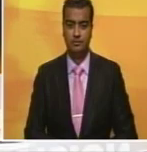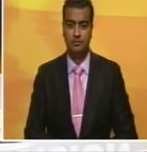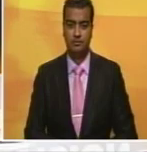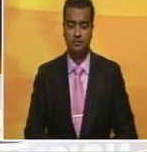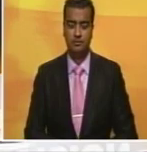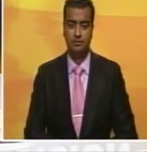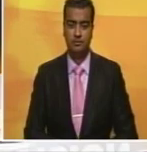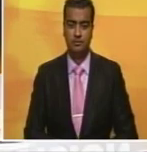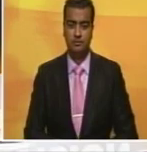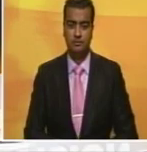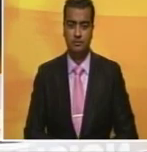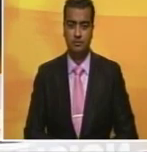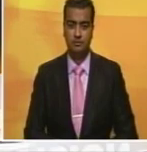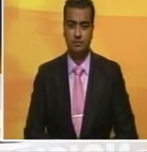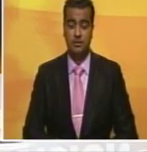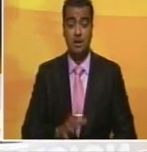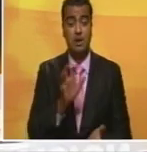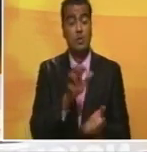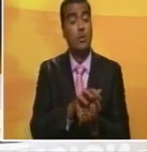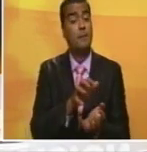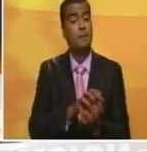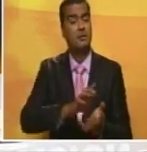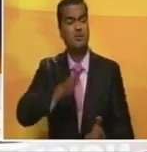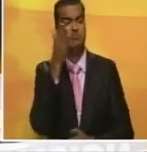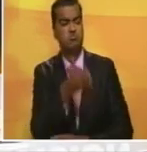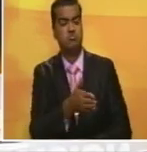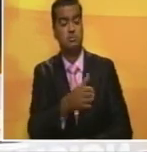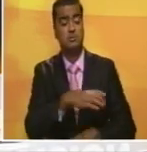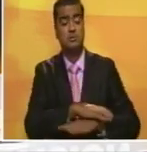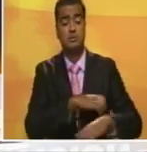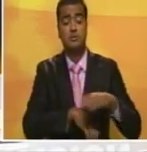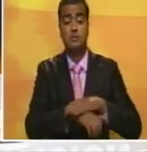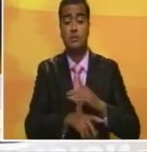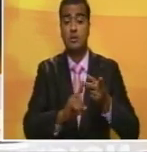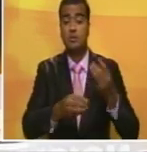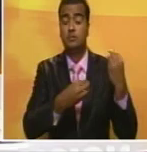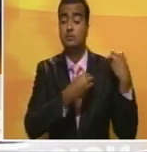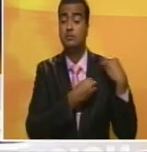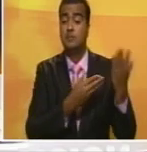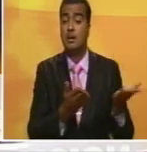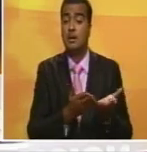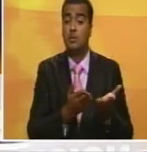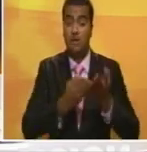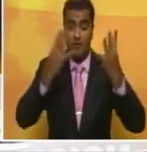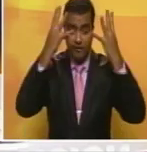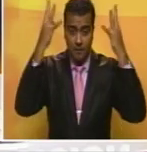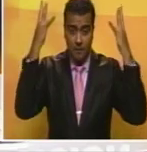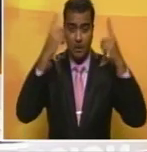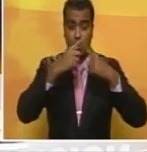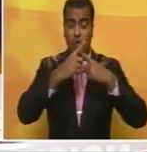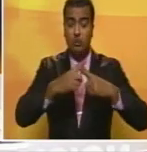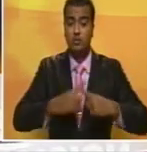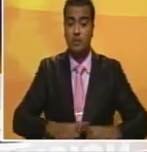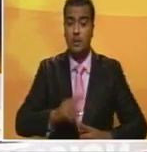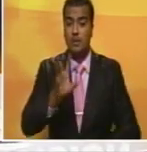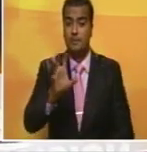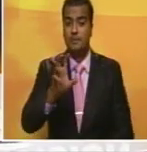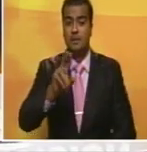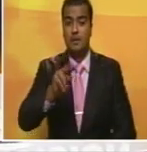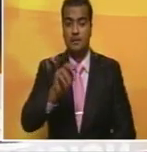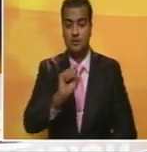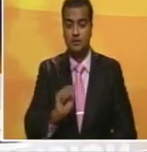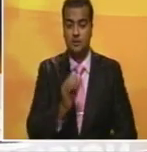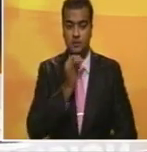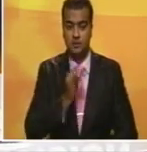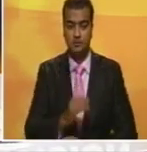unidad intergremial en el estado Nueva Esparta condenó las detenciones de algunos directivos de los colegios de enfermería y contaduría en el país. Nelmari Salazar